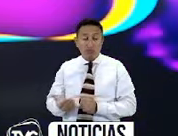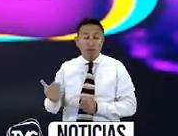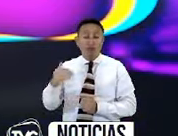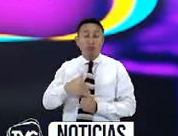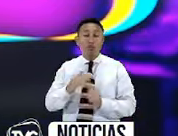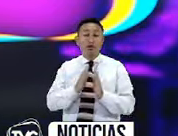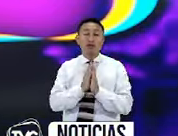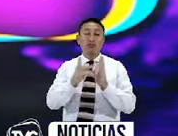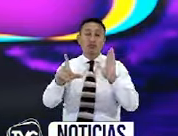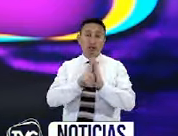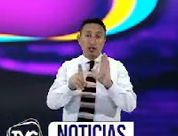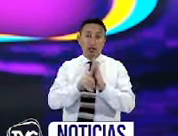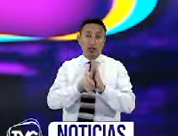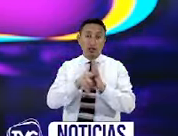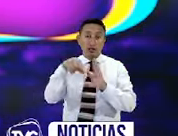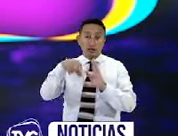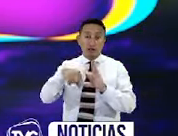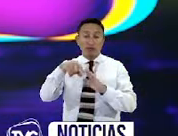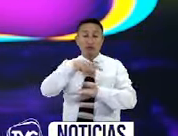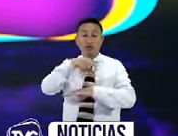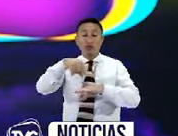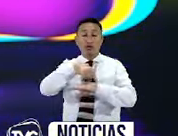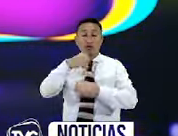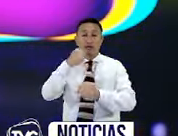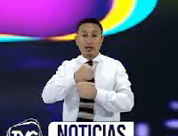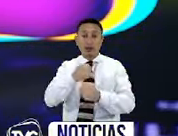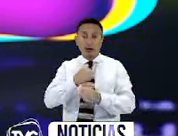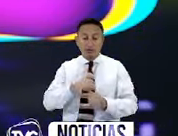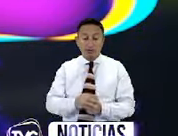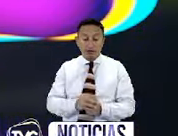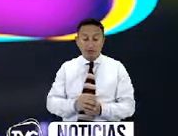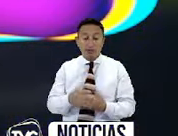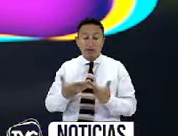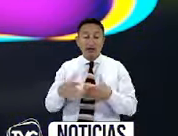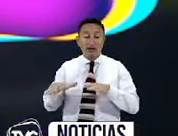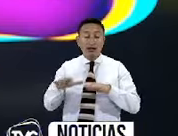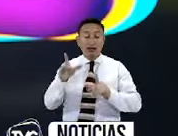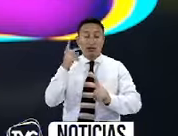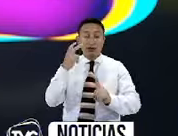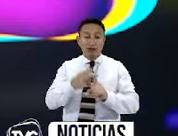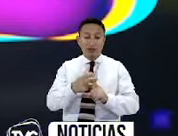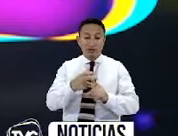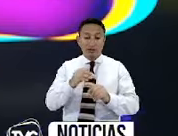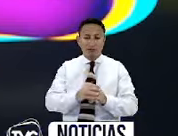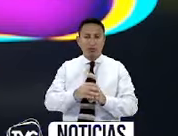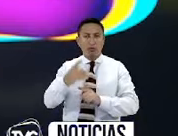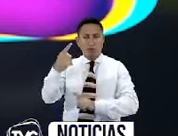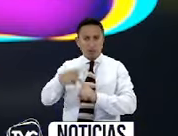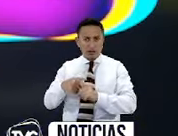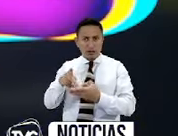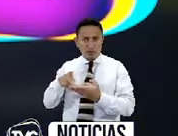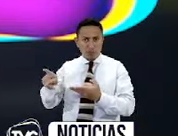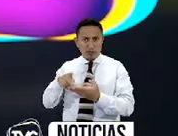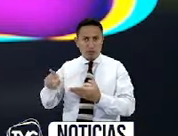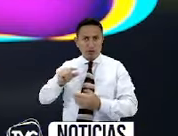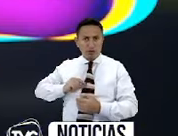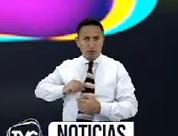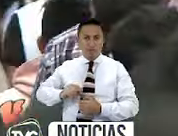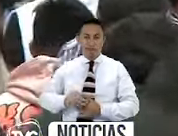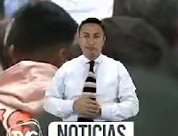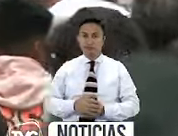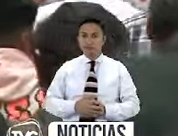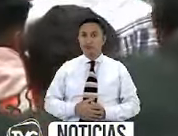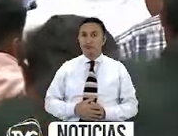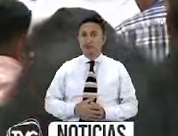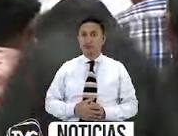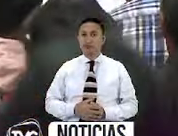haber cumplido un horario laboral, actividades específicas y cobraron mensualmente un salario fijo. Si